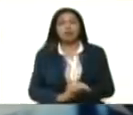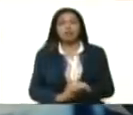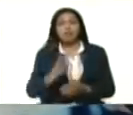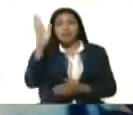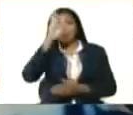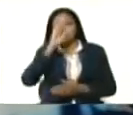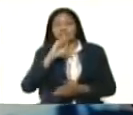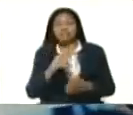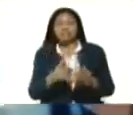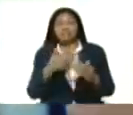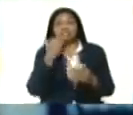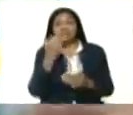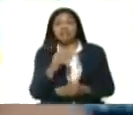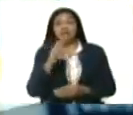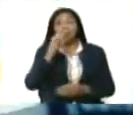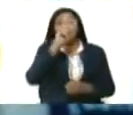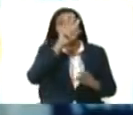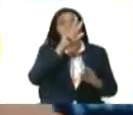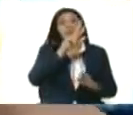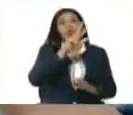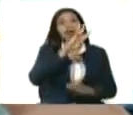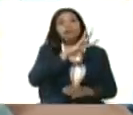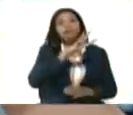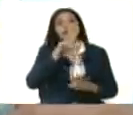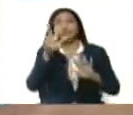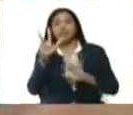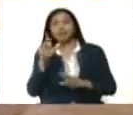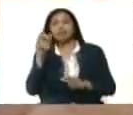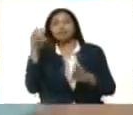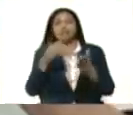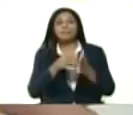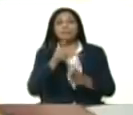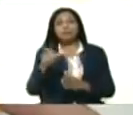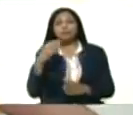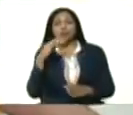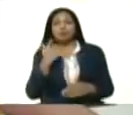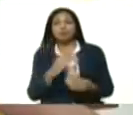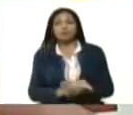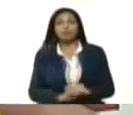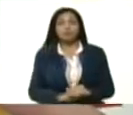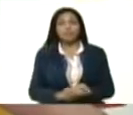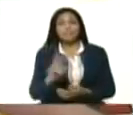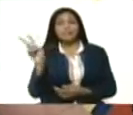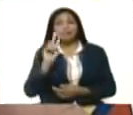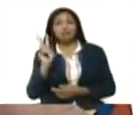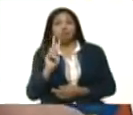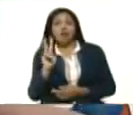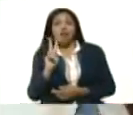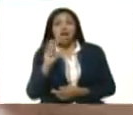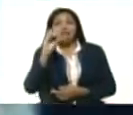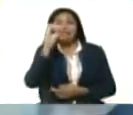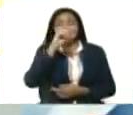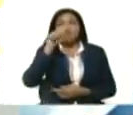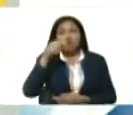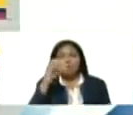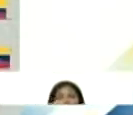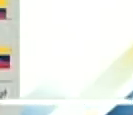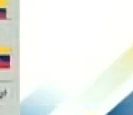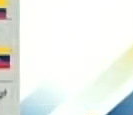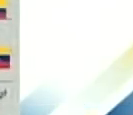cerca de 43 por 100.000 habitantes, y la tasa de Venezuela, que está en 0,03 por